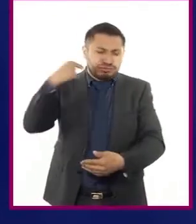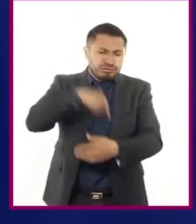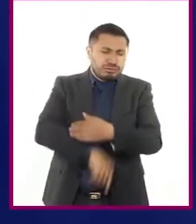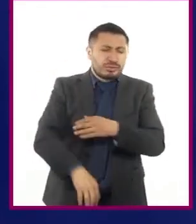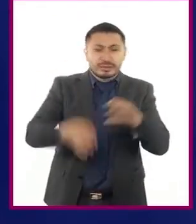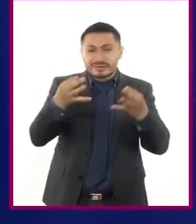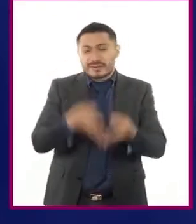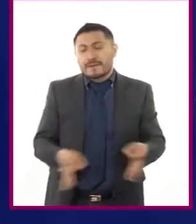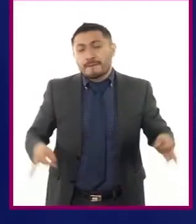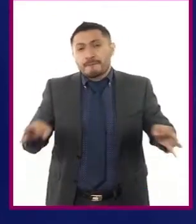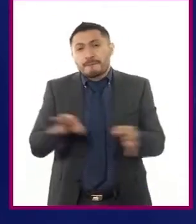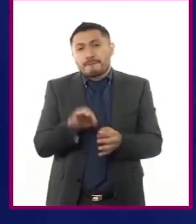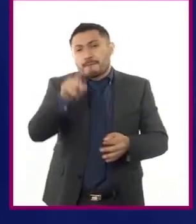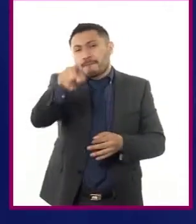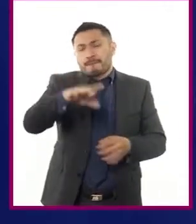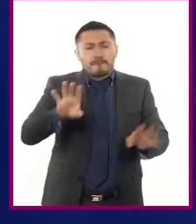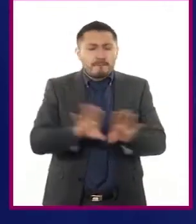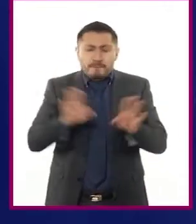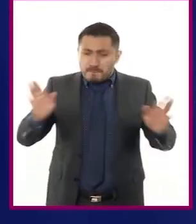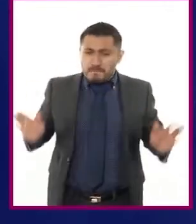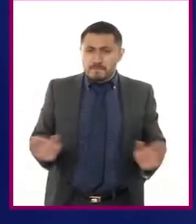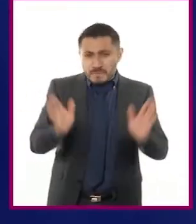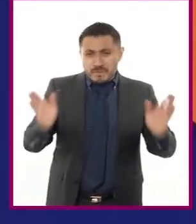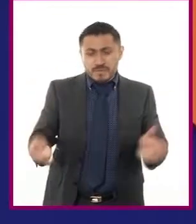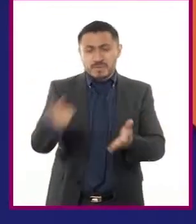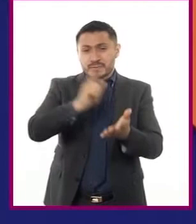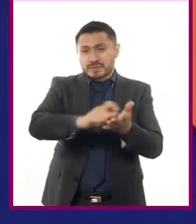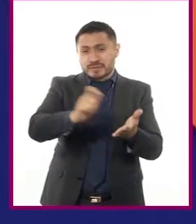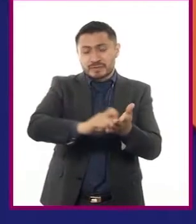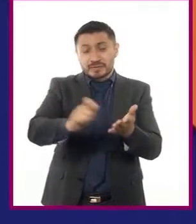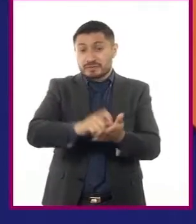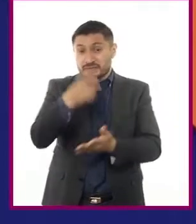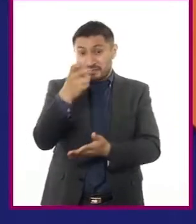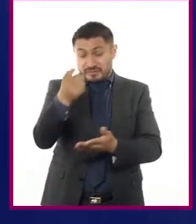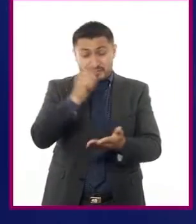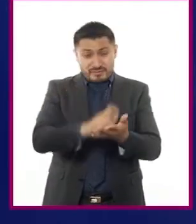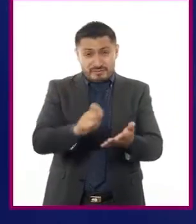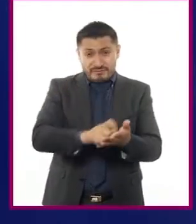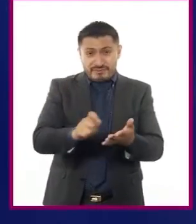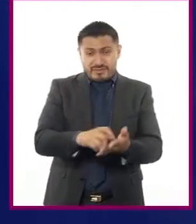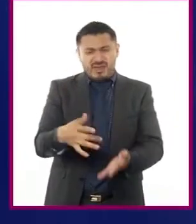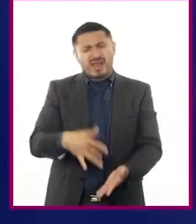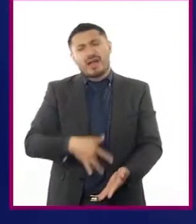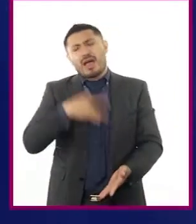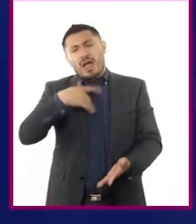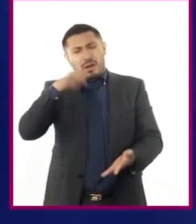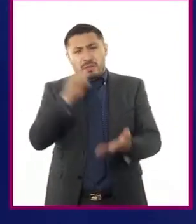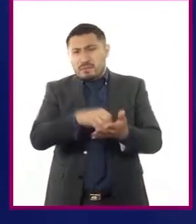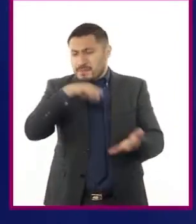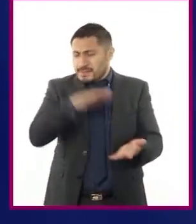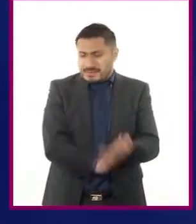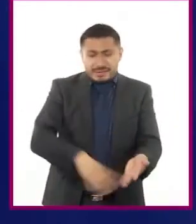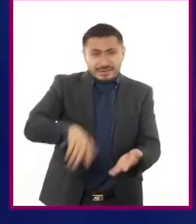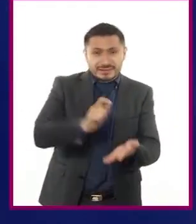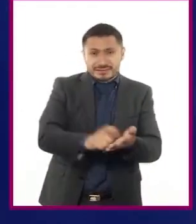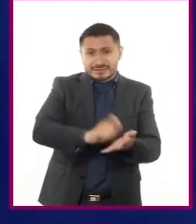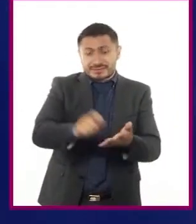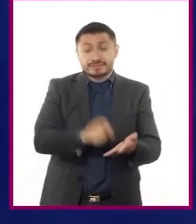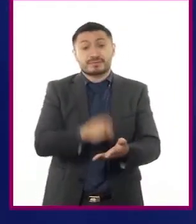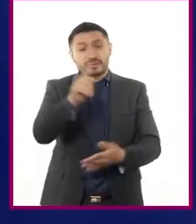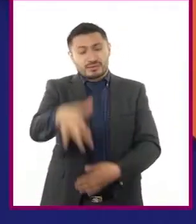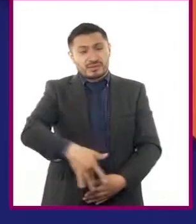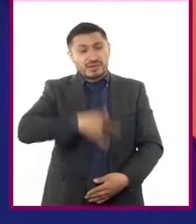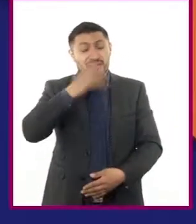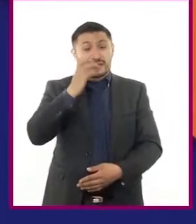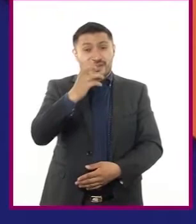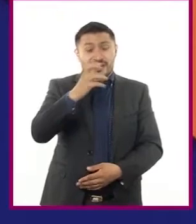arrebatador, que los impulsa a escribir sobre él? ¿Sí? ¿Sentiste ese impulso cuando estuviste